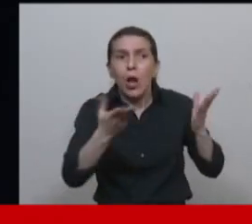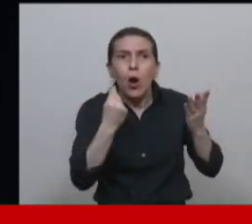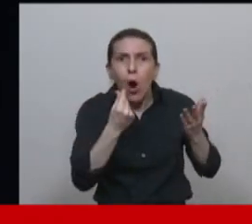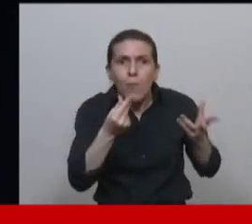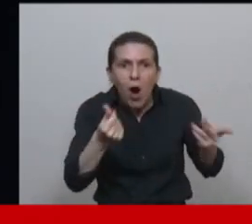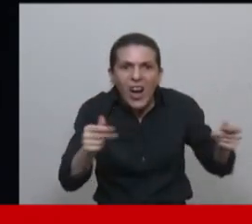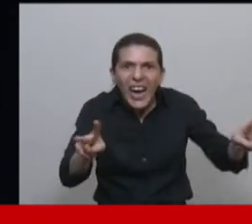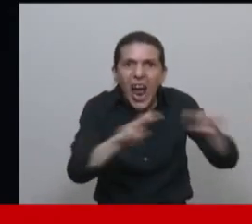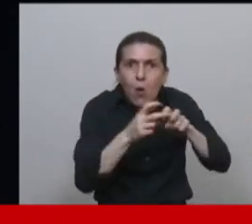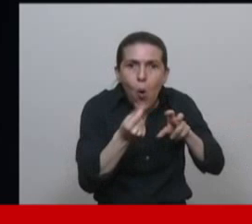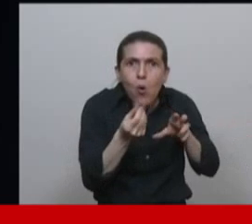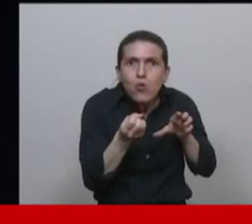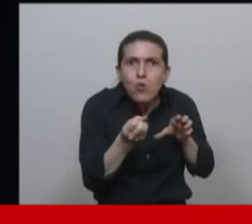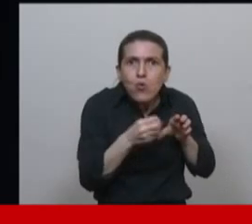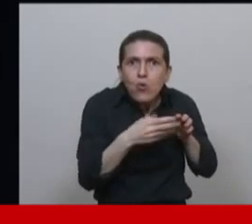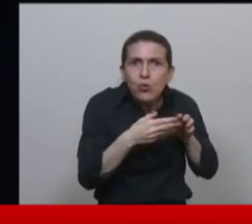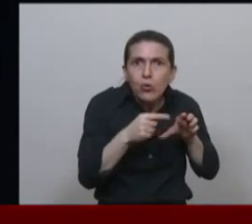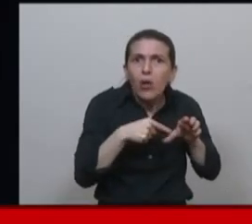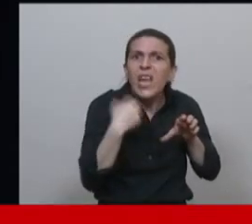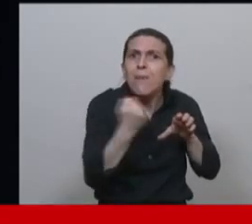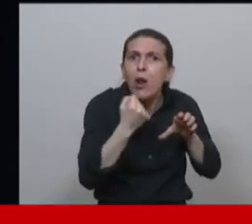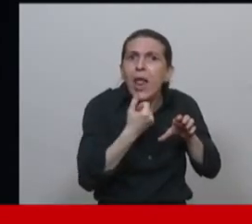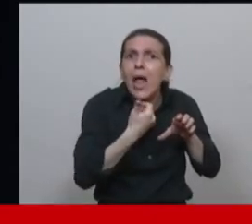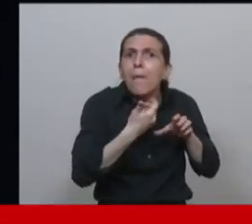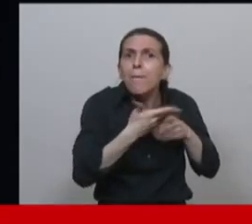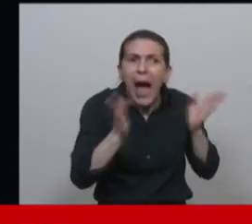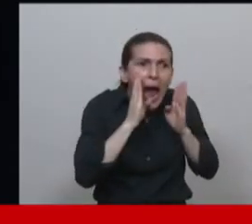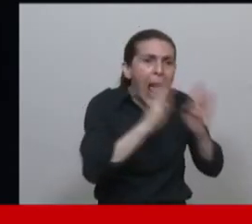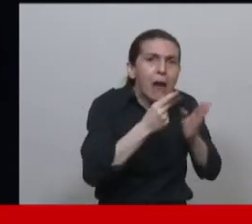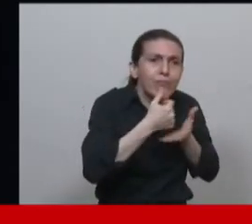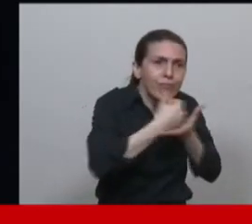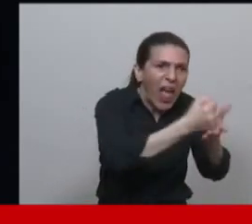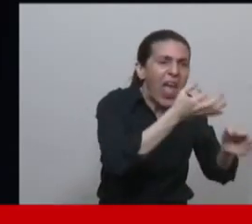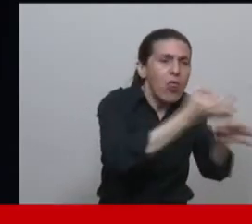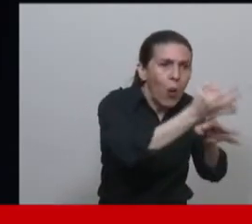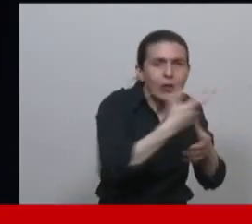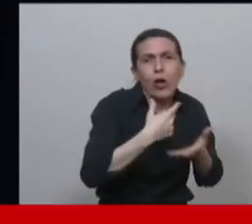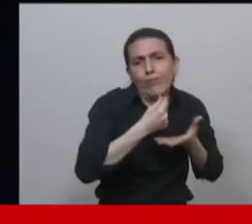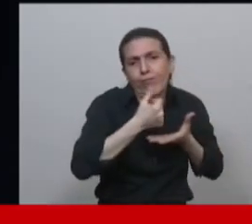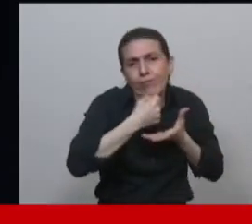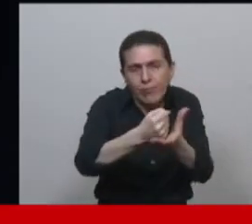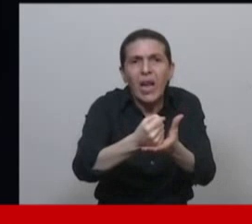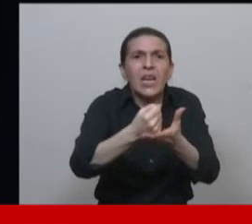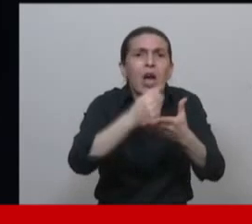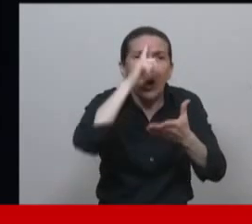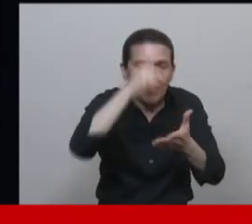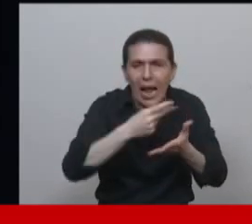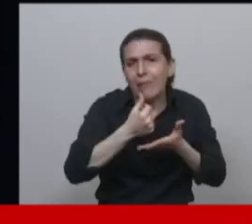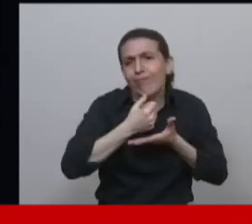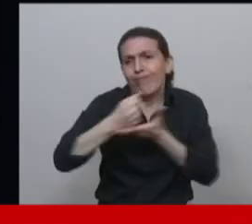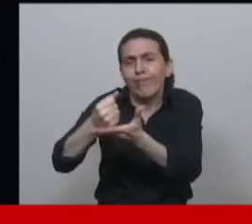que son muy importantes para las políticas públicas, para la educación, para la salud, para la ciencia,